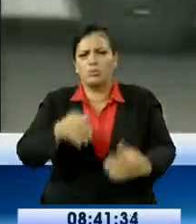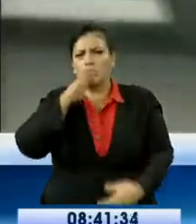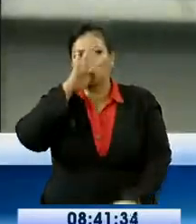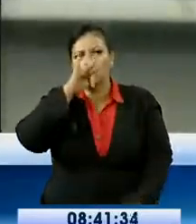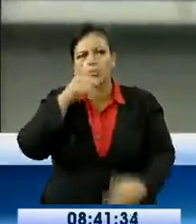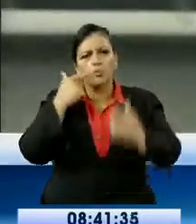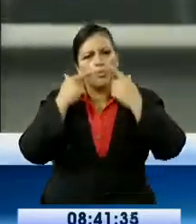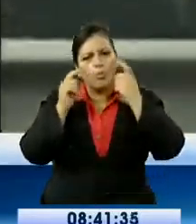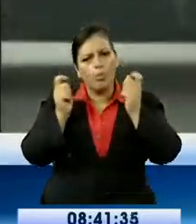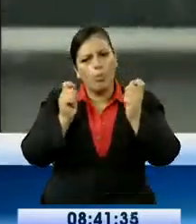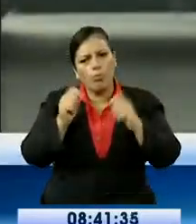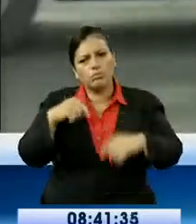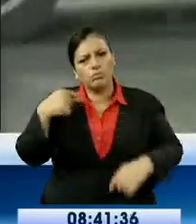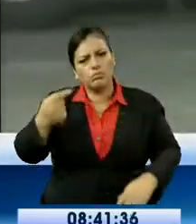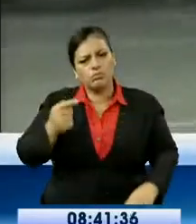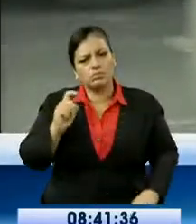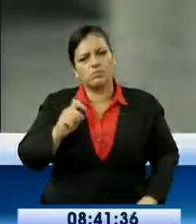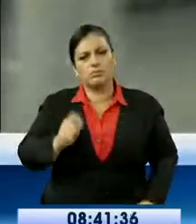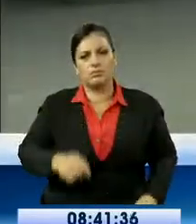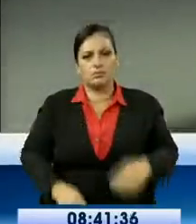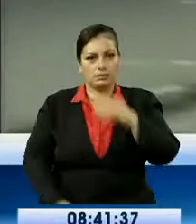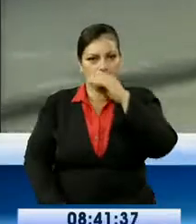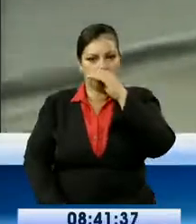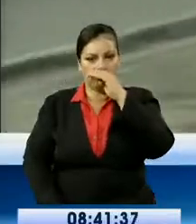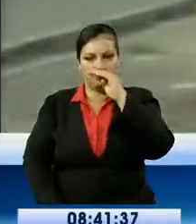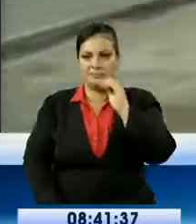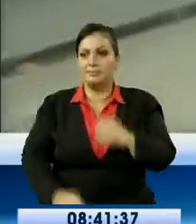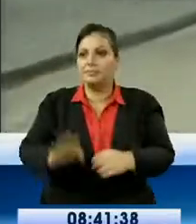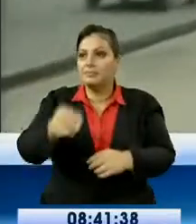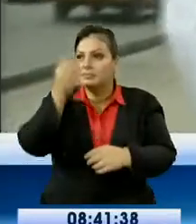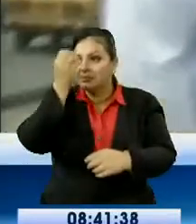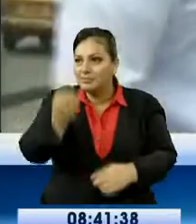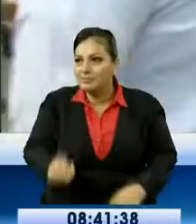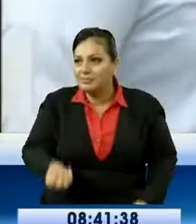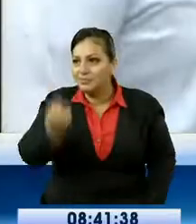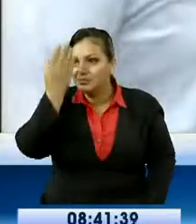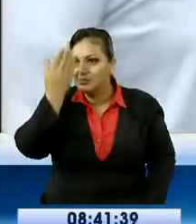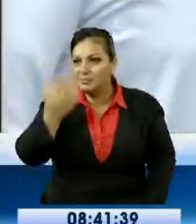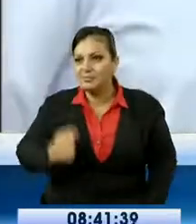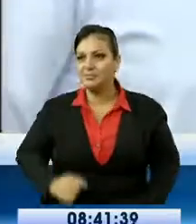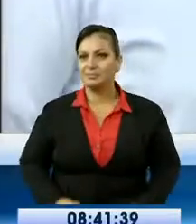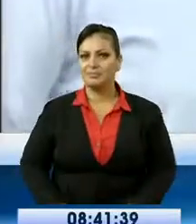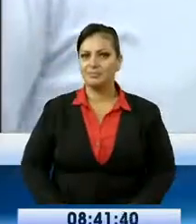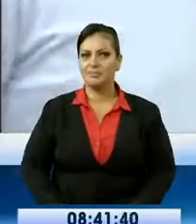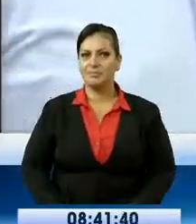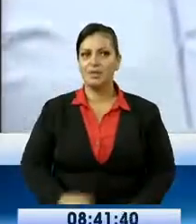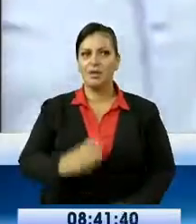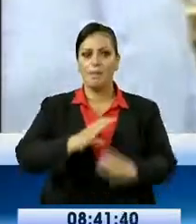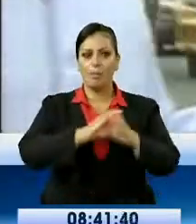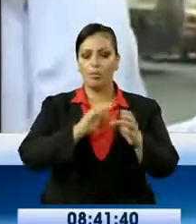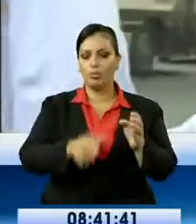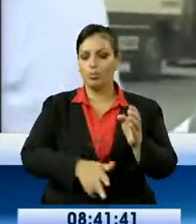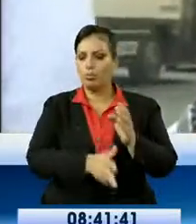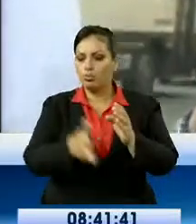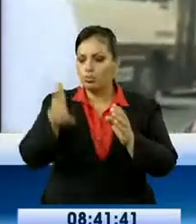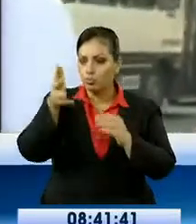se comportan los buses? ¿A usted dónde lo dejan? ¿Qué aviso se da aquí? Donde sean lo dejan. No respetan los